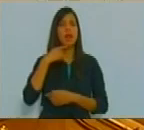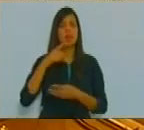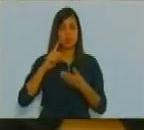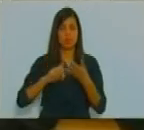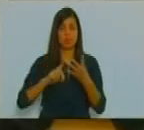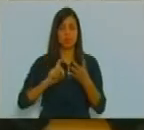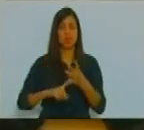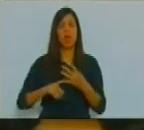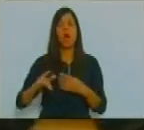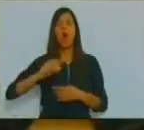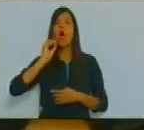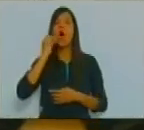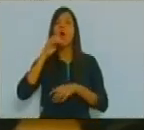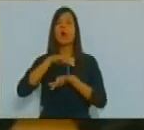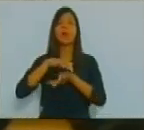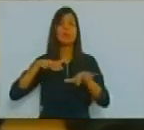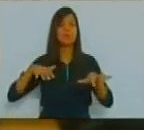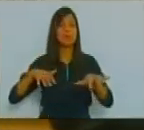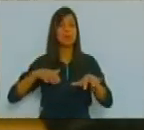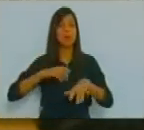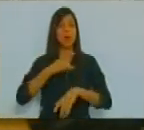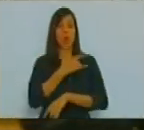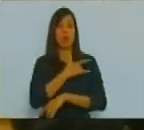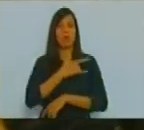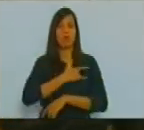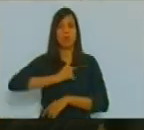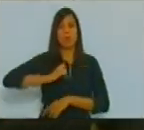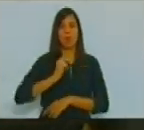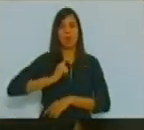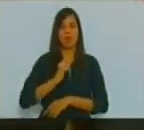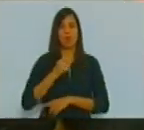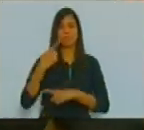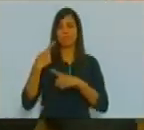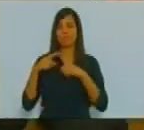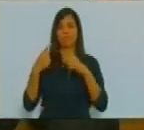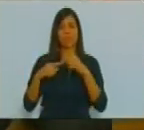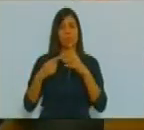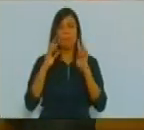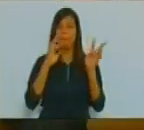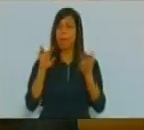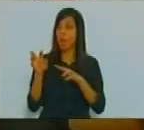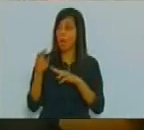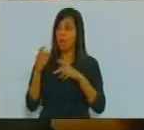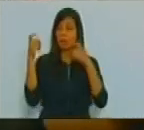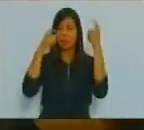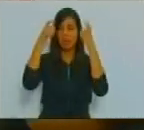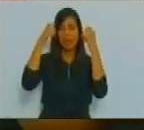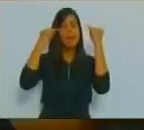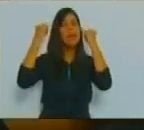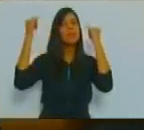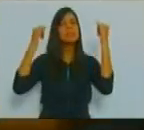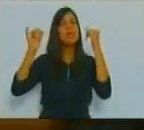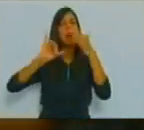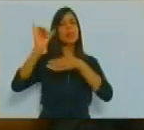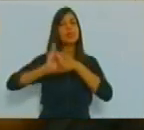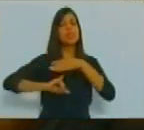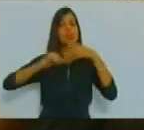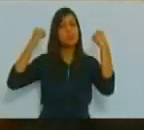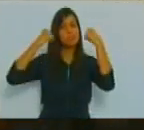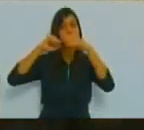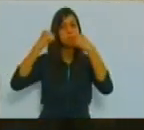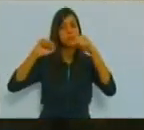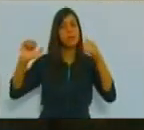universidad nacional experimental de la seguridad producto del legado del comandante chávez que ha sido consolidado